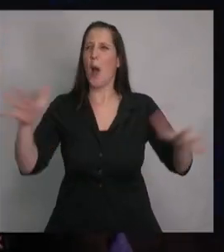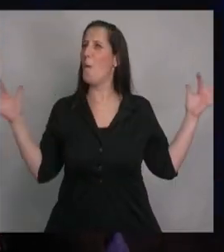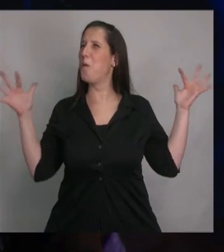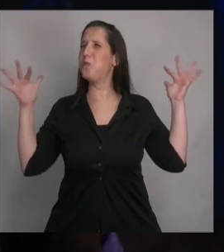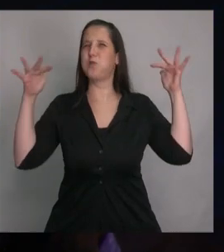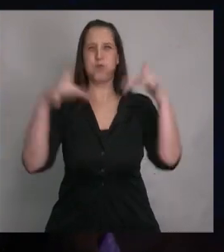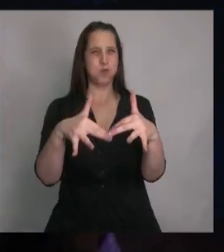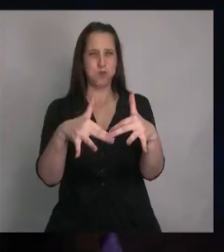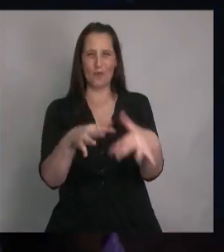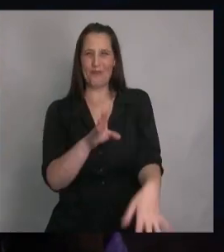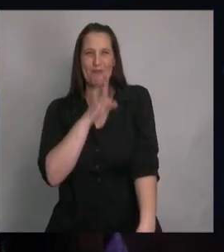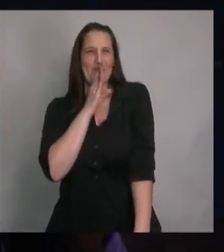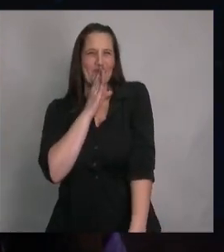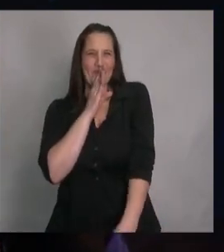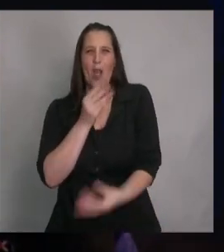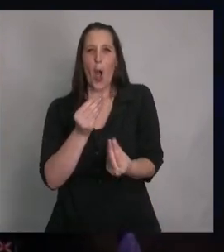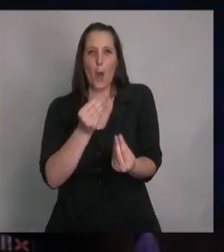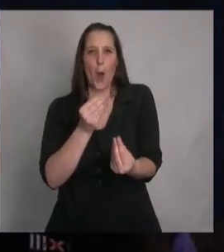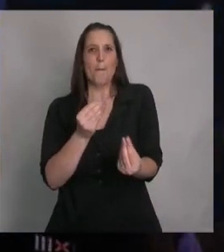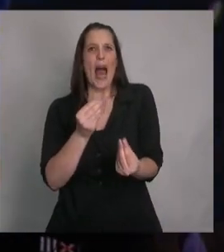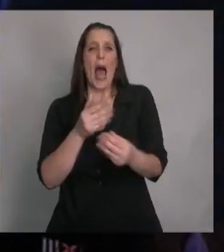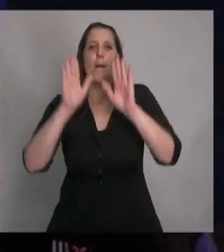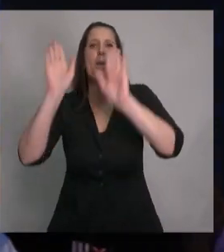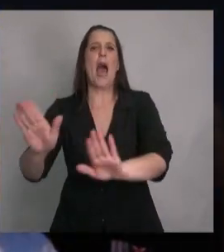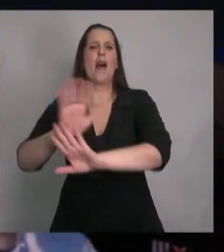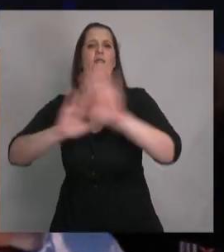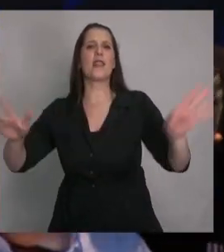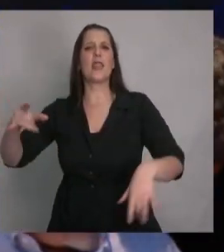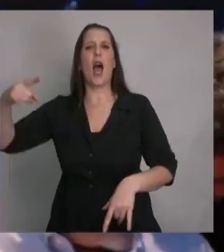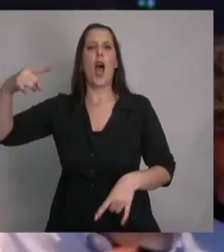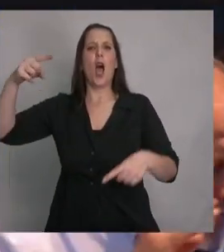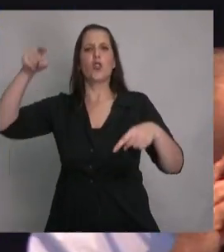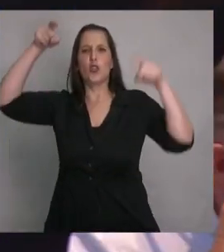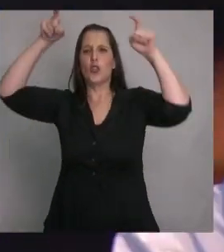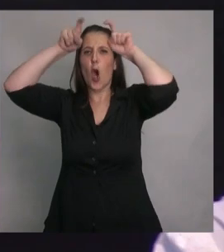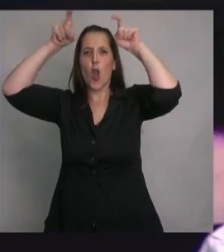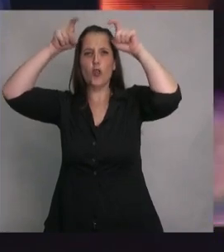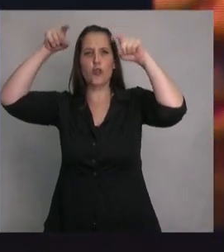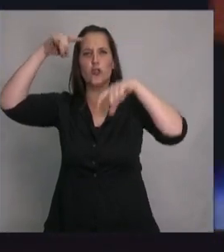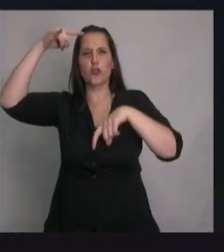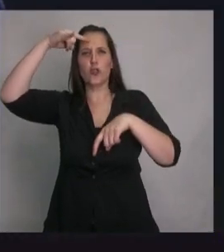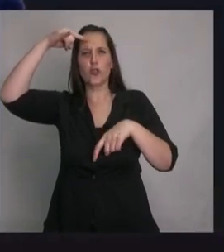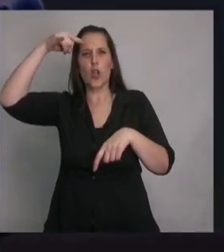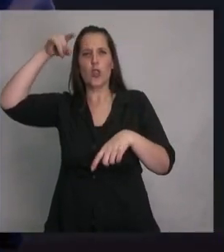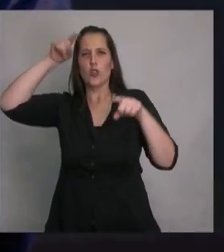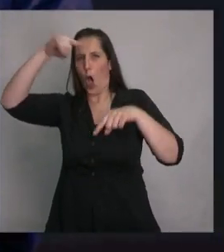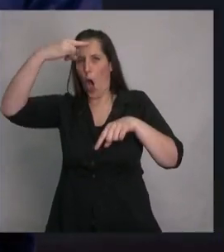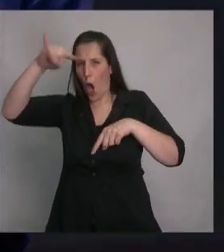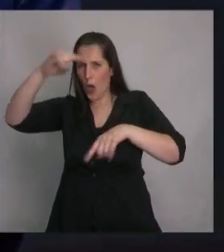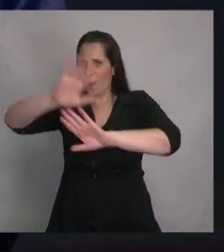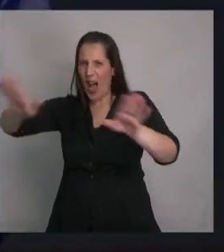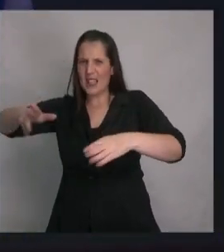impedir por ejemplo que hagan corridas de toros la izquierda tradicional no sabía que eso era una